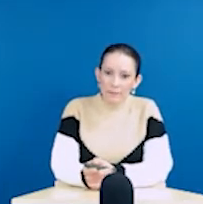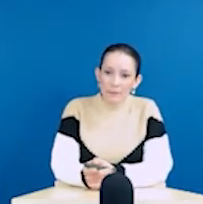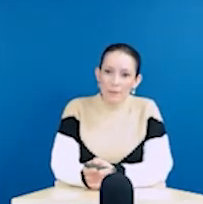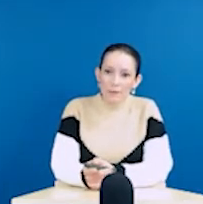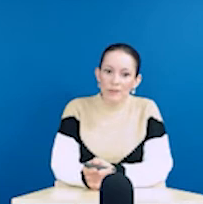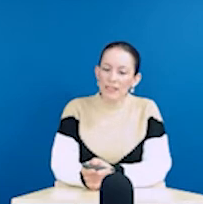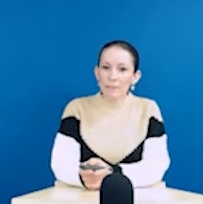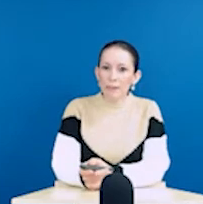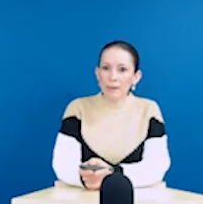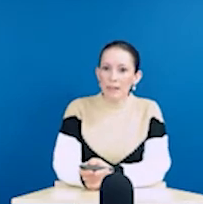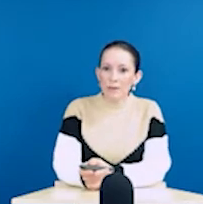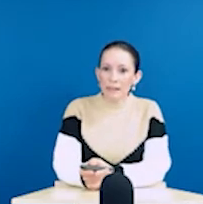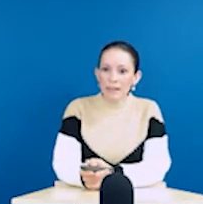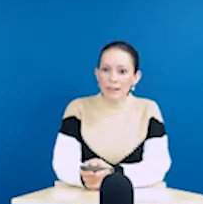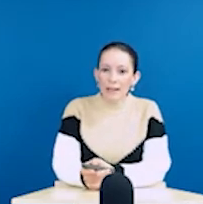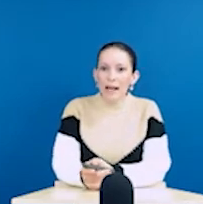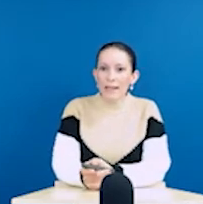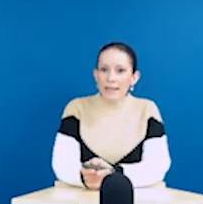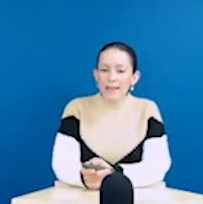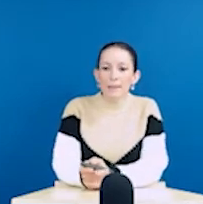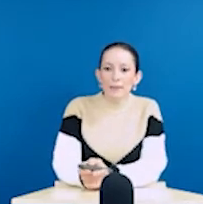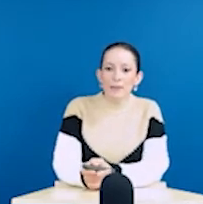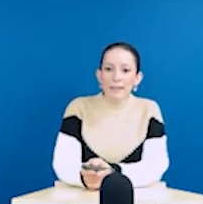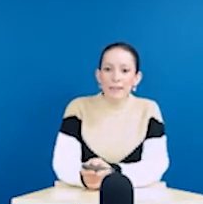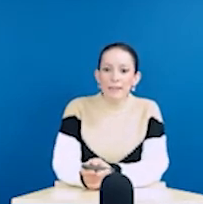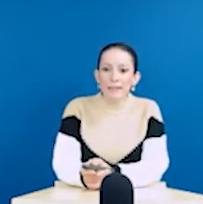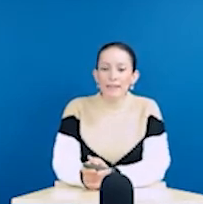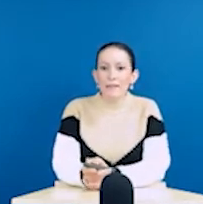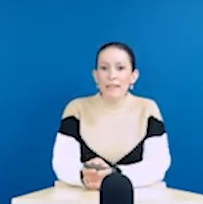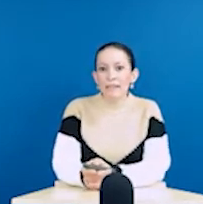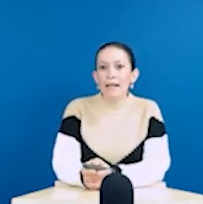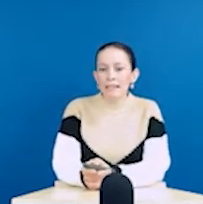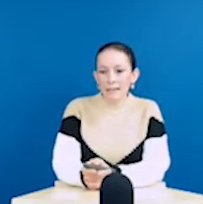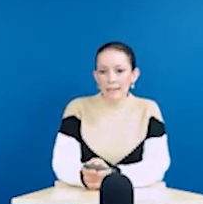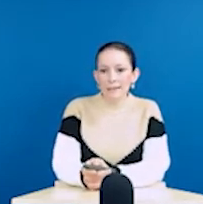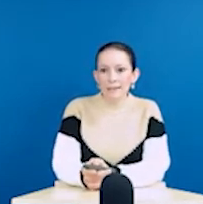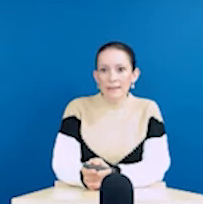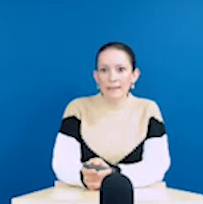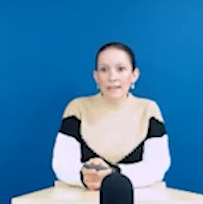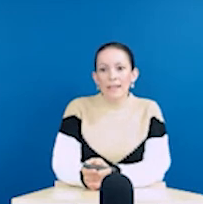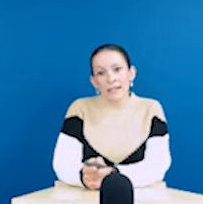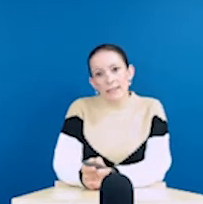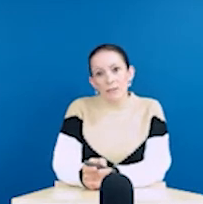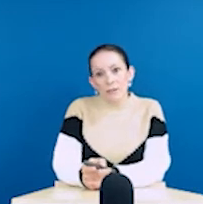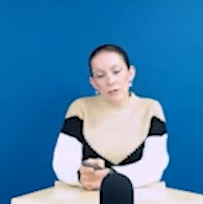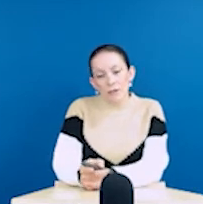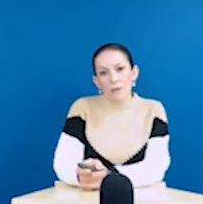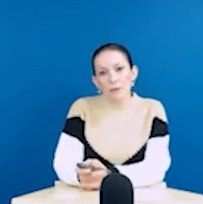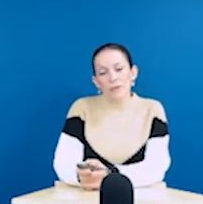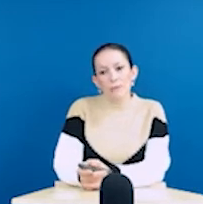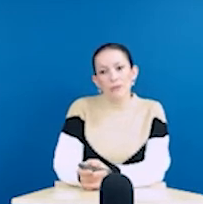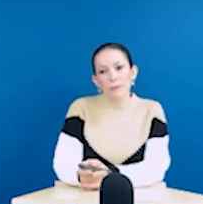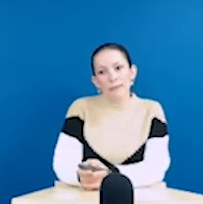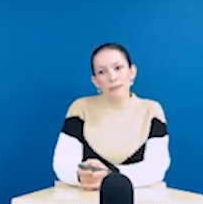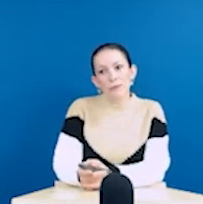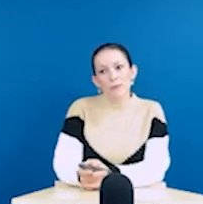confort. Uno siempre va a recordar a aquella persona que te brinda calidez. Y eso es lo que